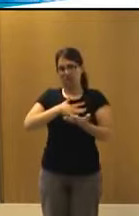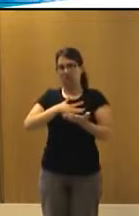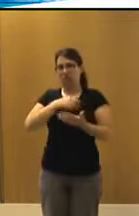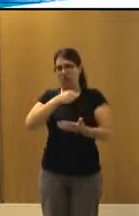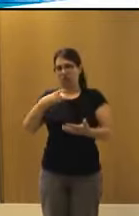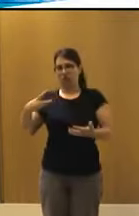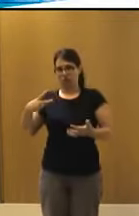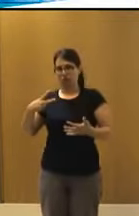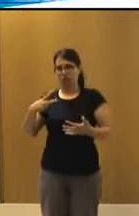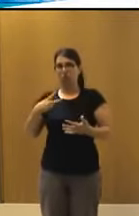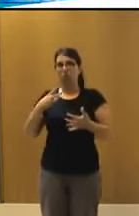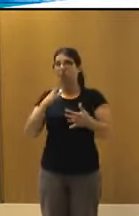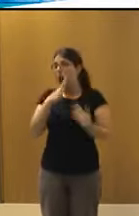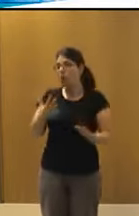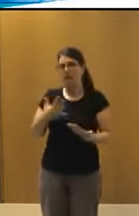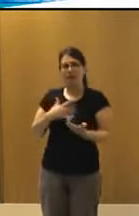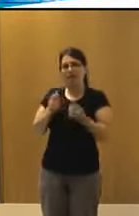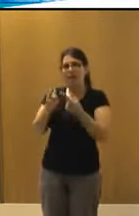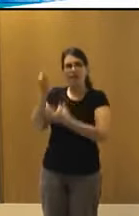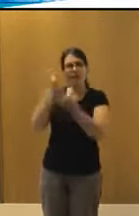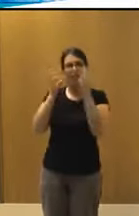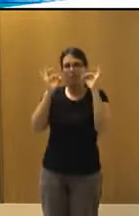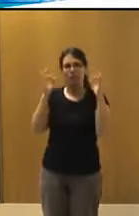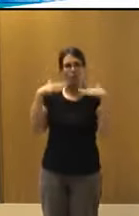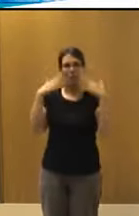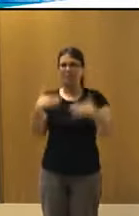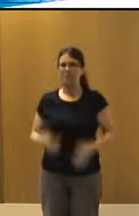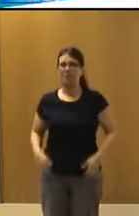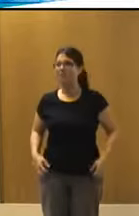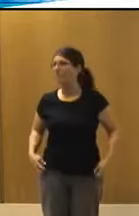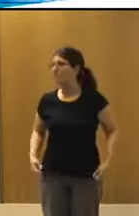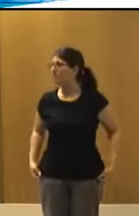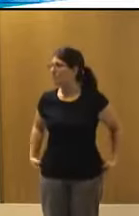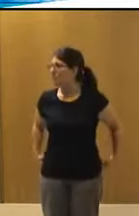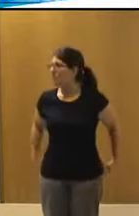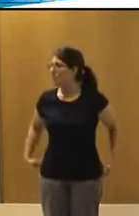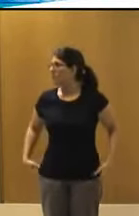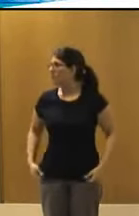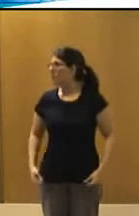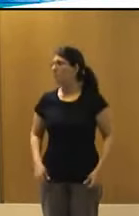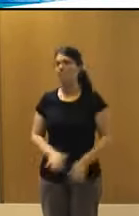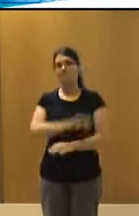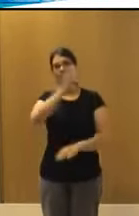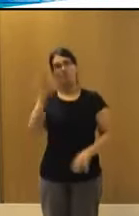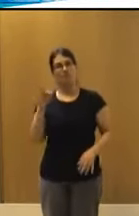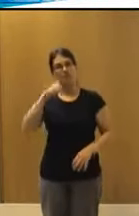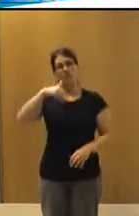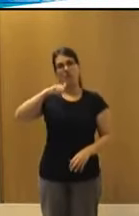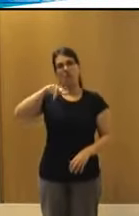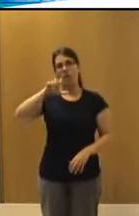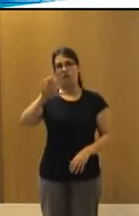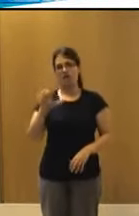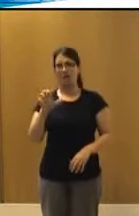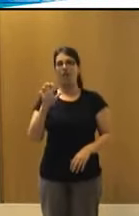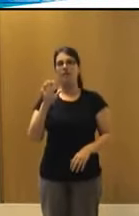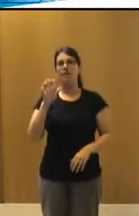más esta muestra, pero ahora mismo no le puedo facilitar datos concretos. O sea, de los que